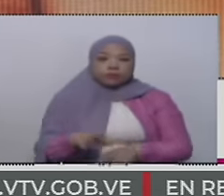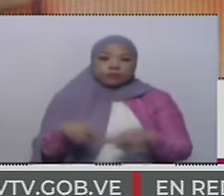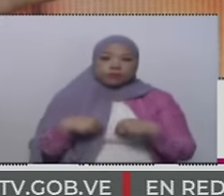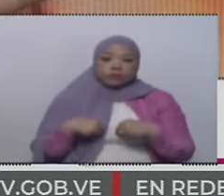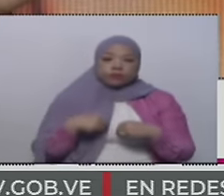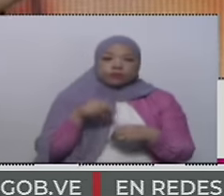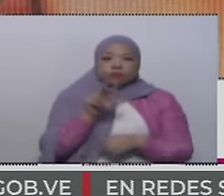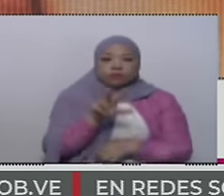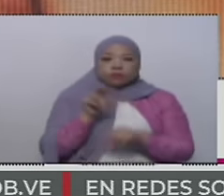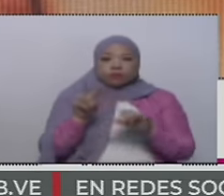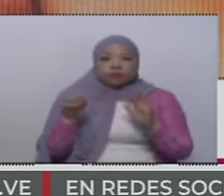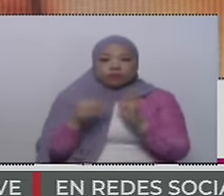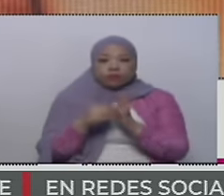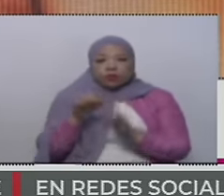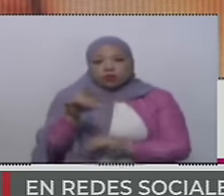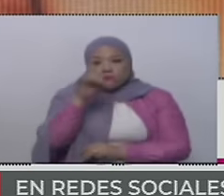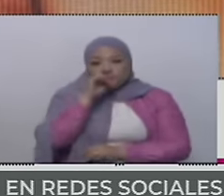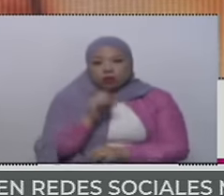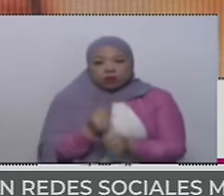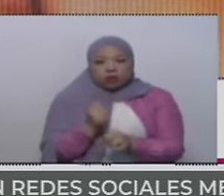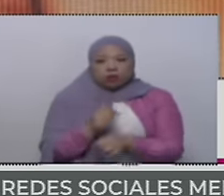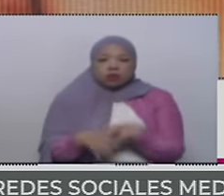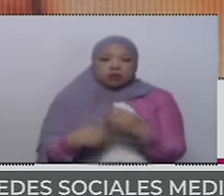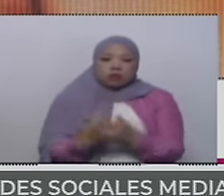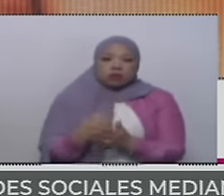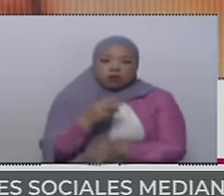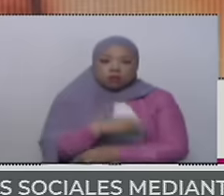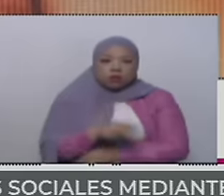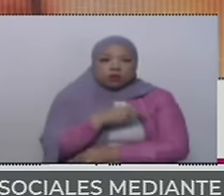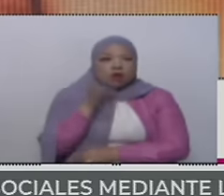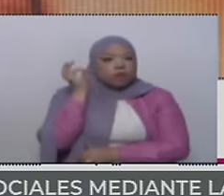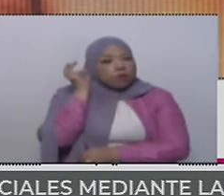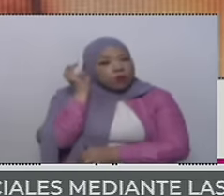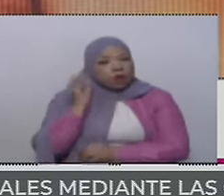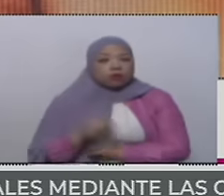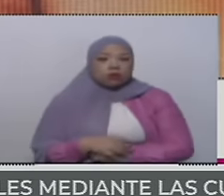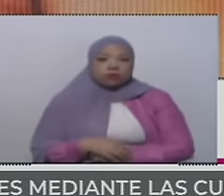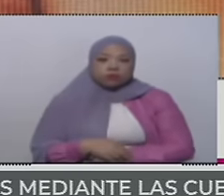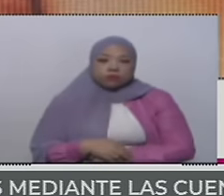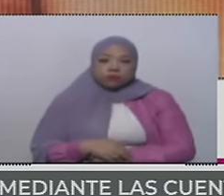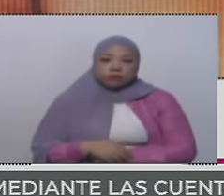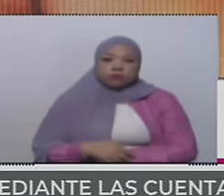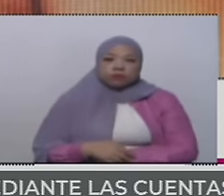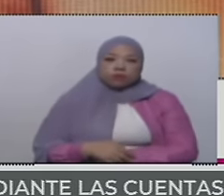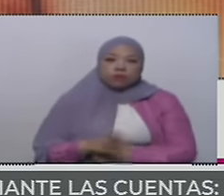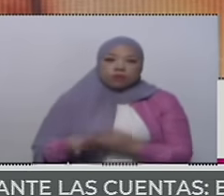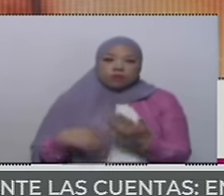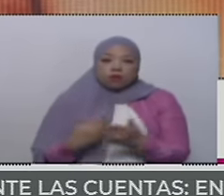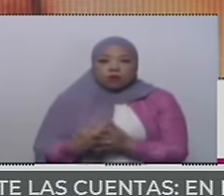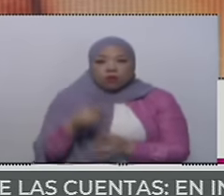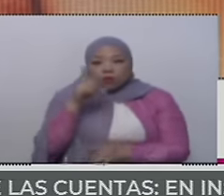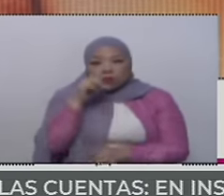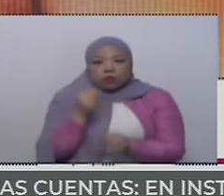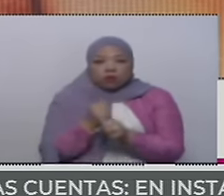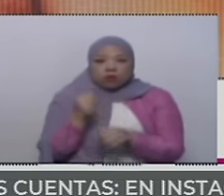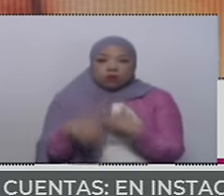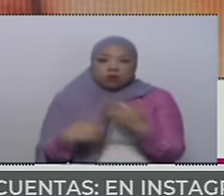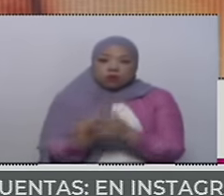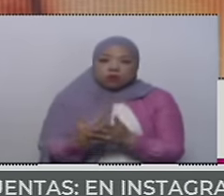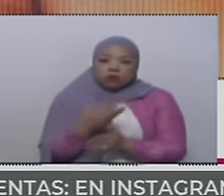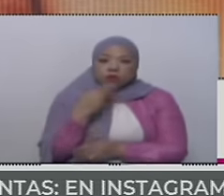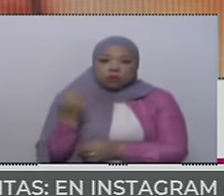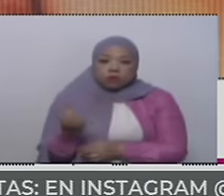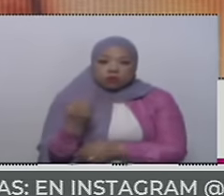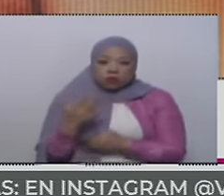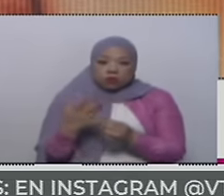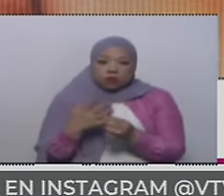la asumimos los 365 días del año, y ahora la gran misión Venezuela Mujer Bueno, tiene que estar ahí todos los días y ahora en el mes rosa más